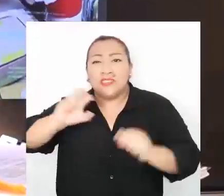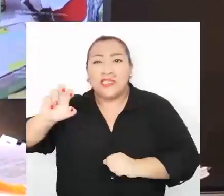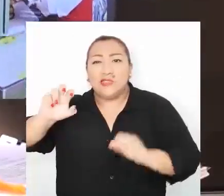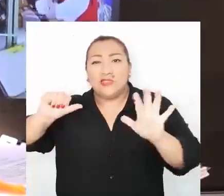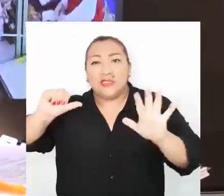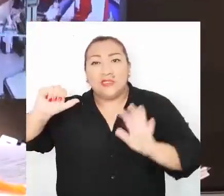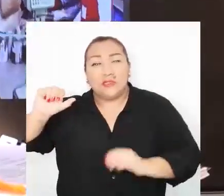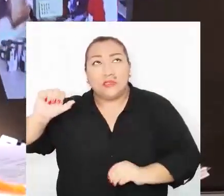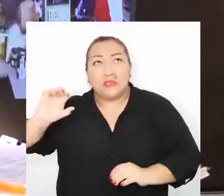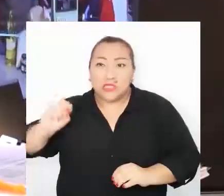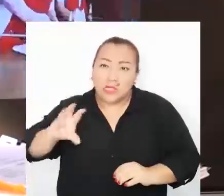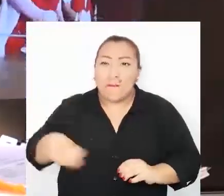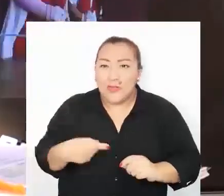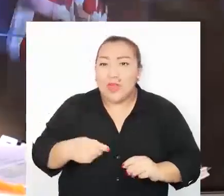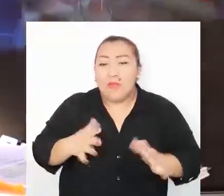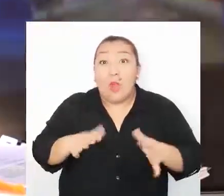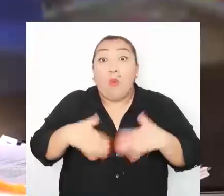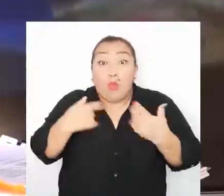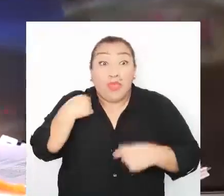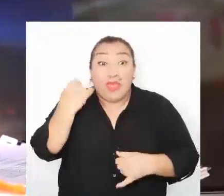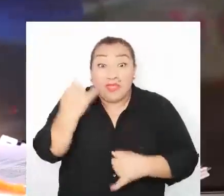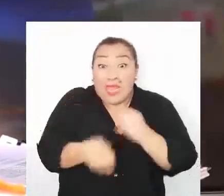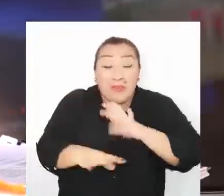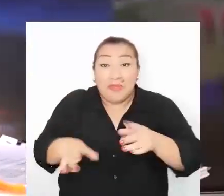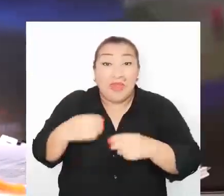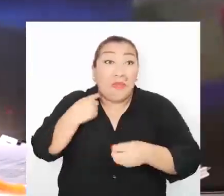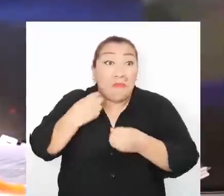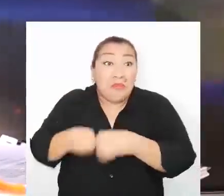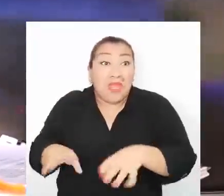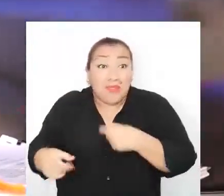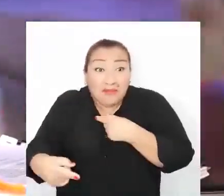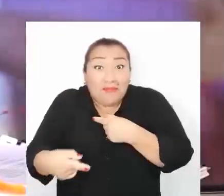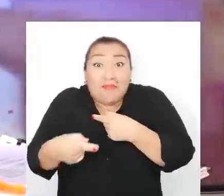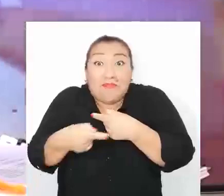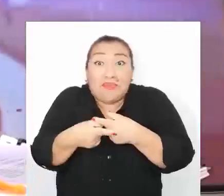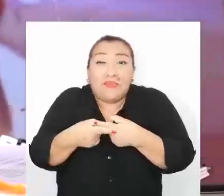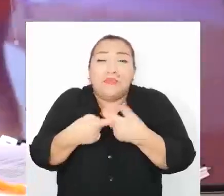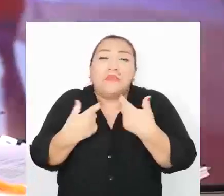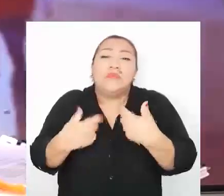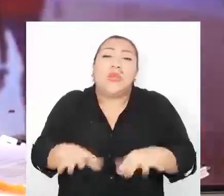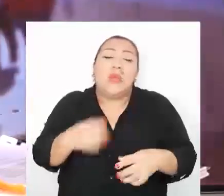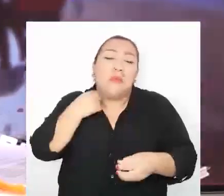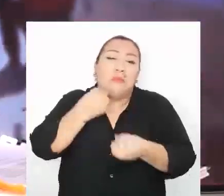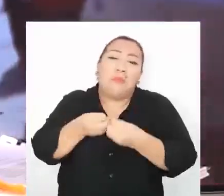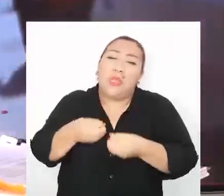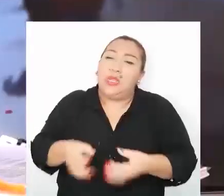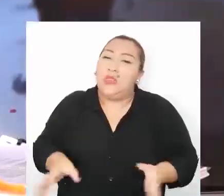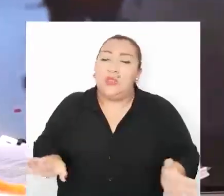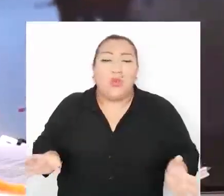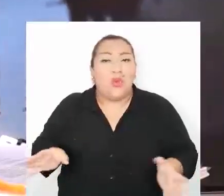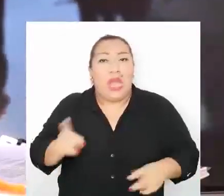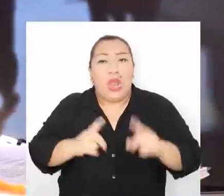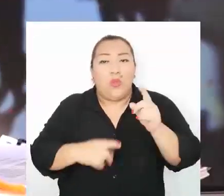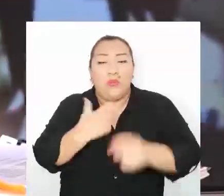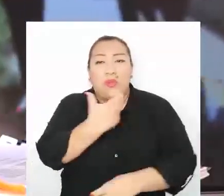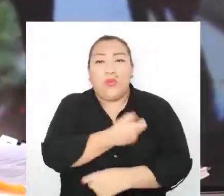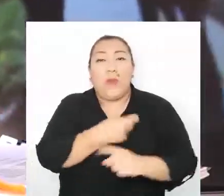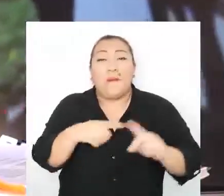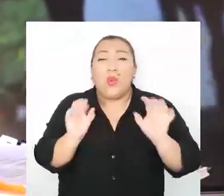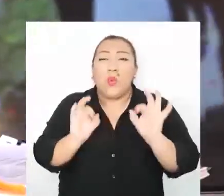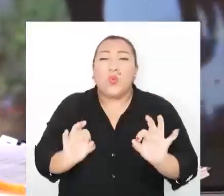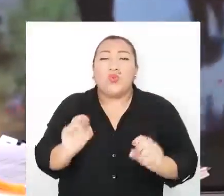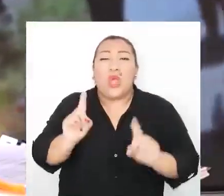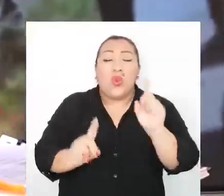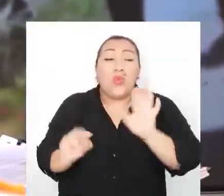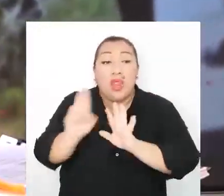dosis que podrían vencer en esa fecha. Lamentablemente se han llegado a vencer este número de vacunas justamente en las regiones donde